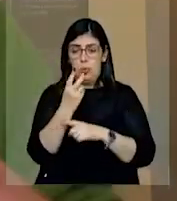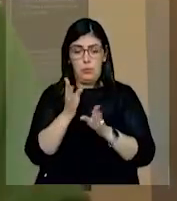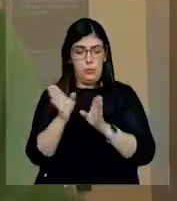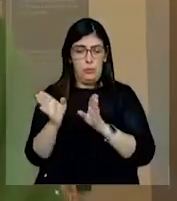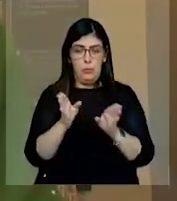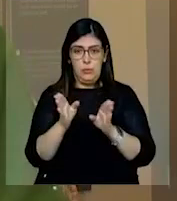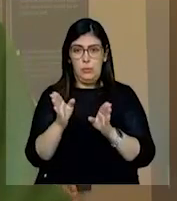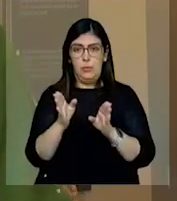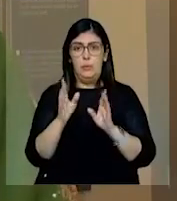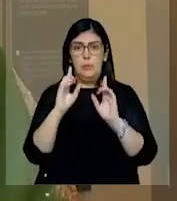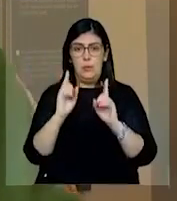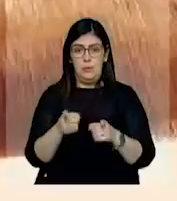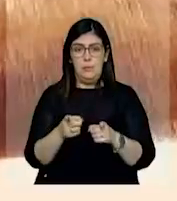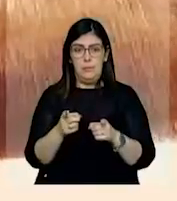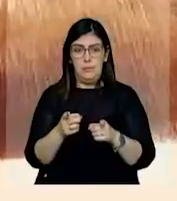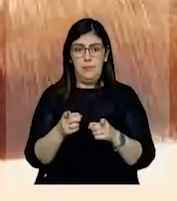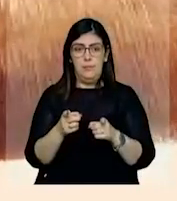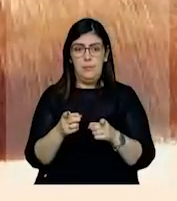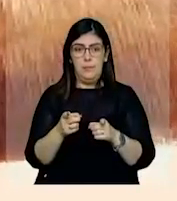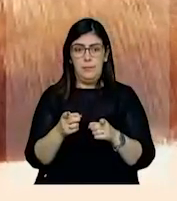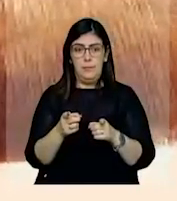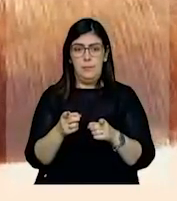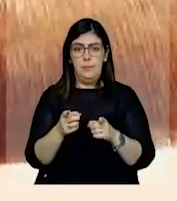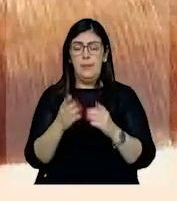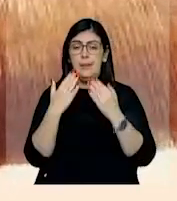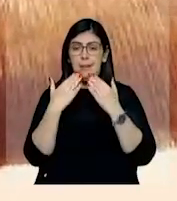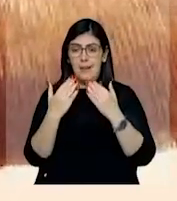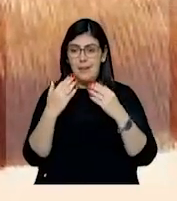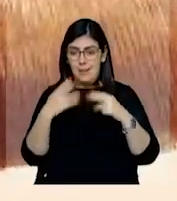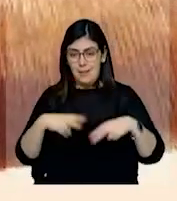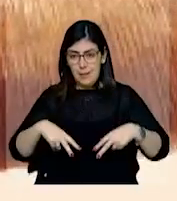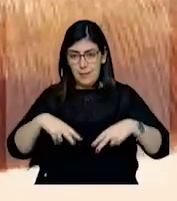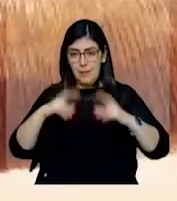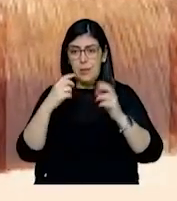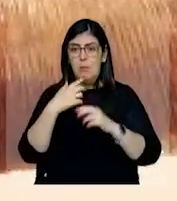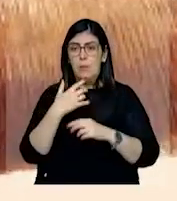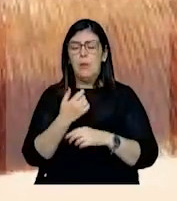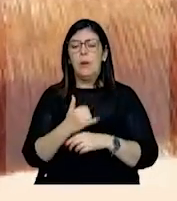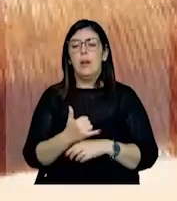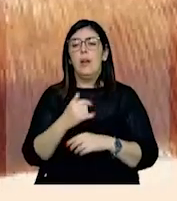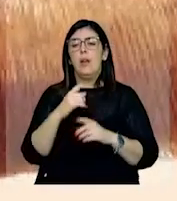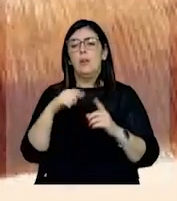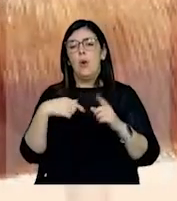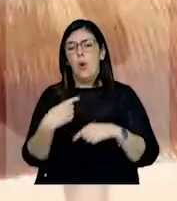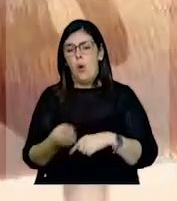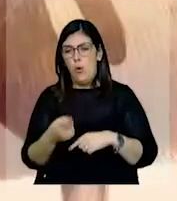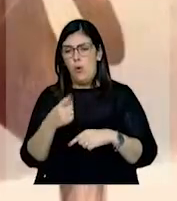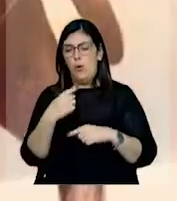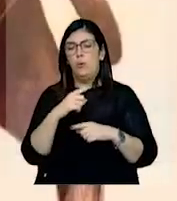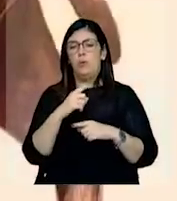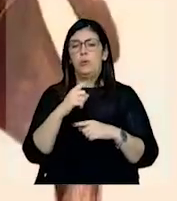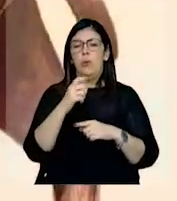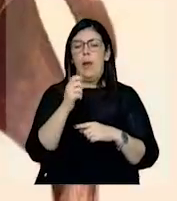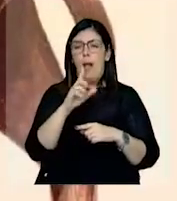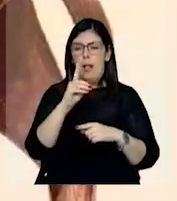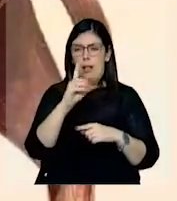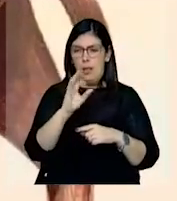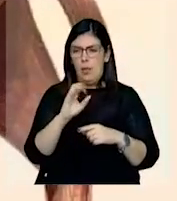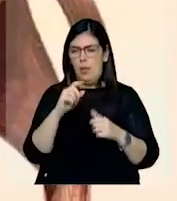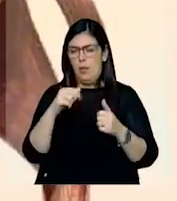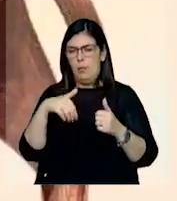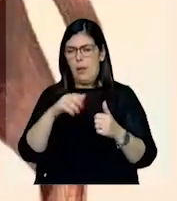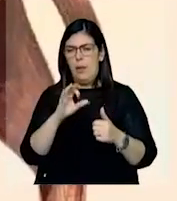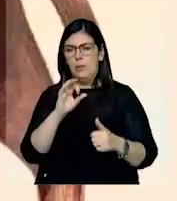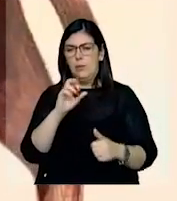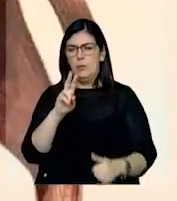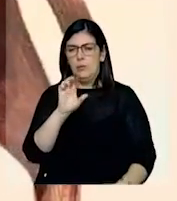no solo eso, sino que gracias a investigaciones que hizo, por ejemplo, Aldo Mansueti y otros paleontólogos, sabemos que, por